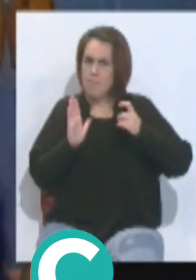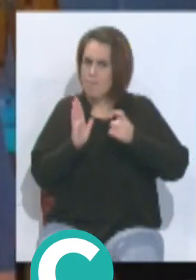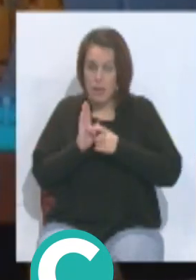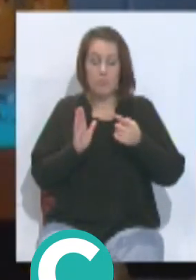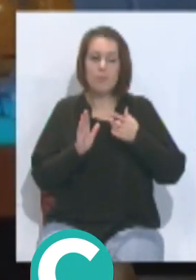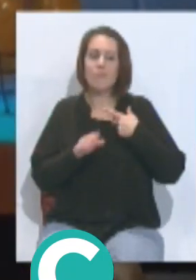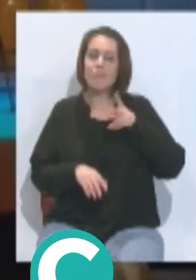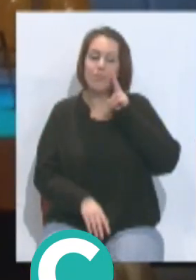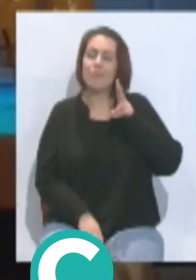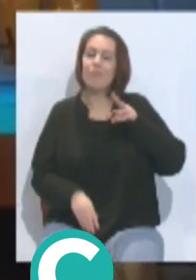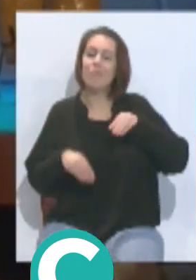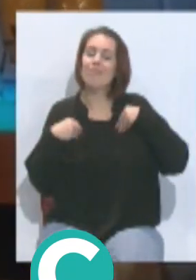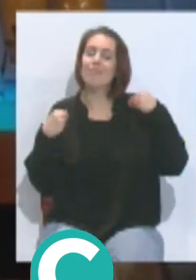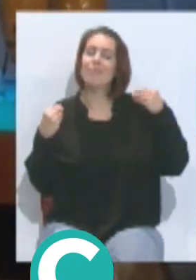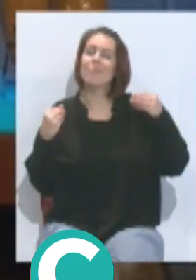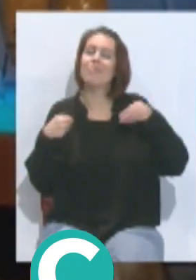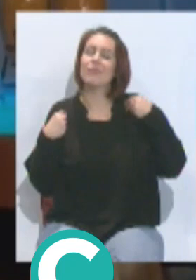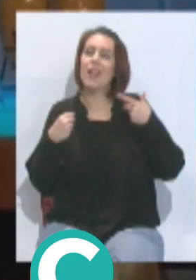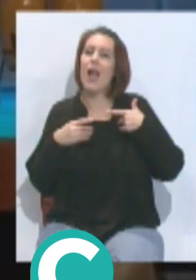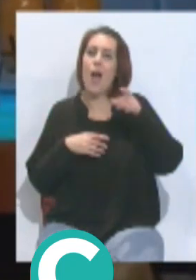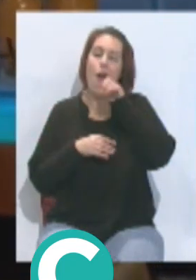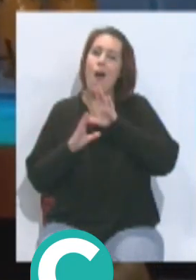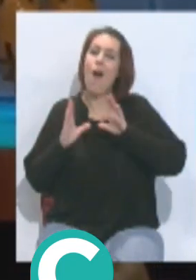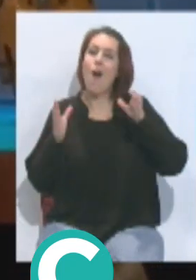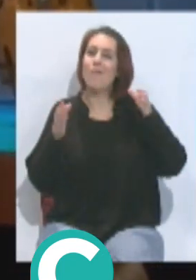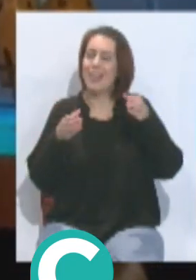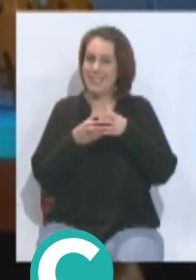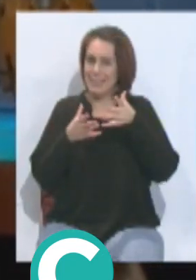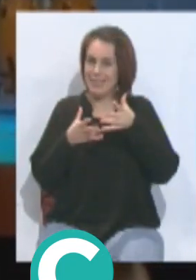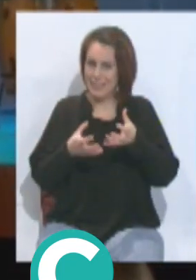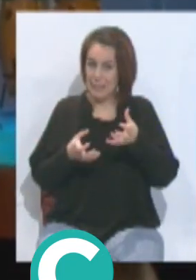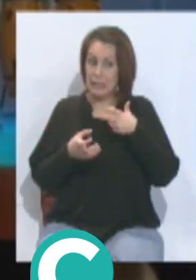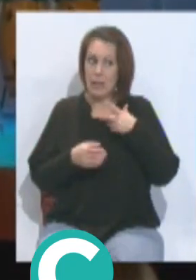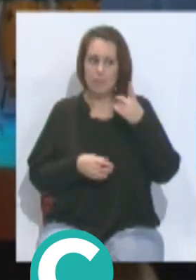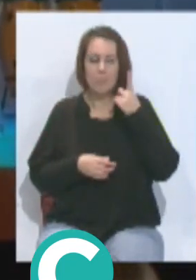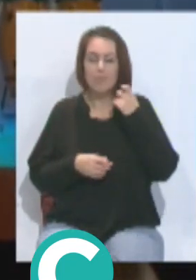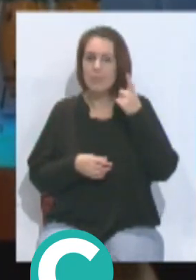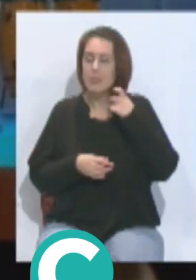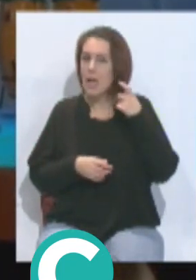pudo disfrutar cantando junto con estos comparsistas el paso doble, el mítico